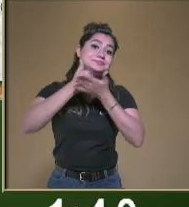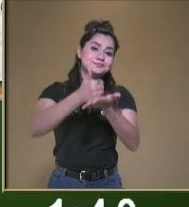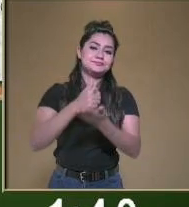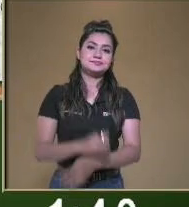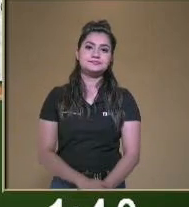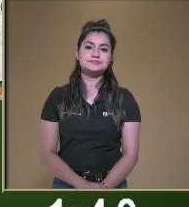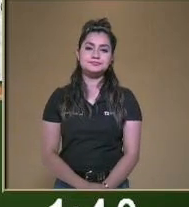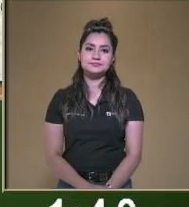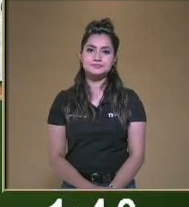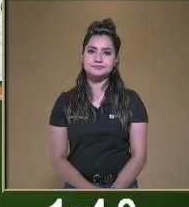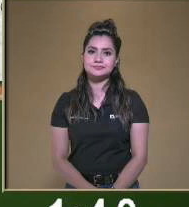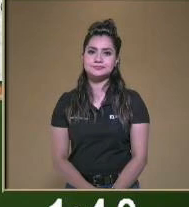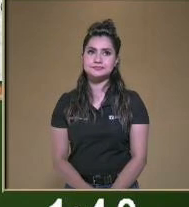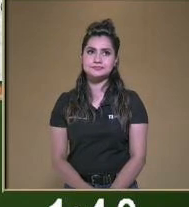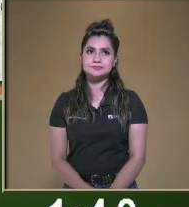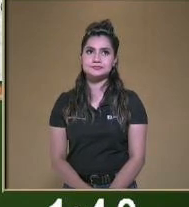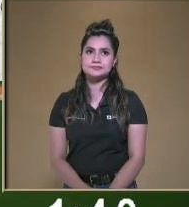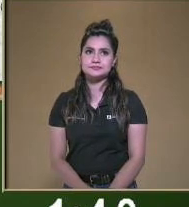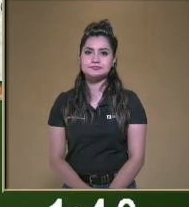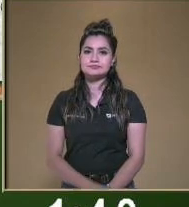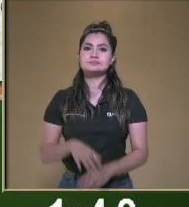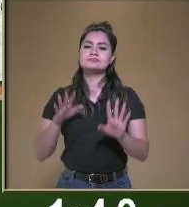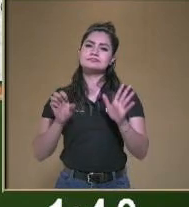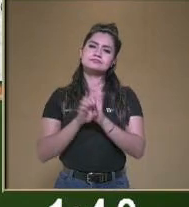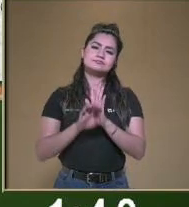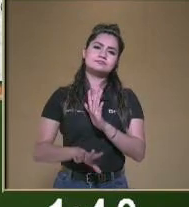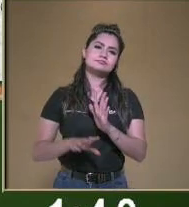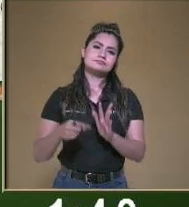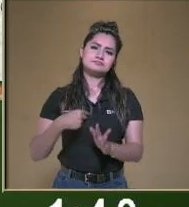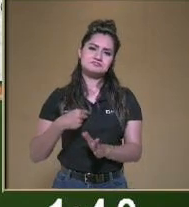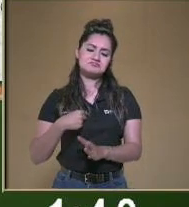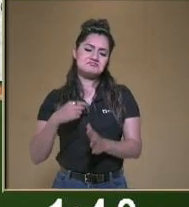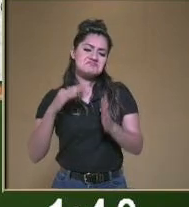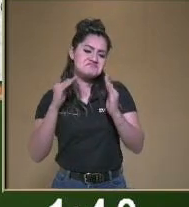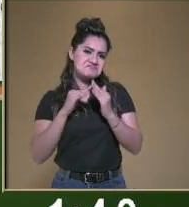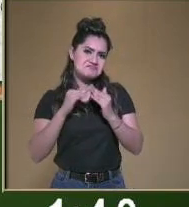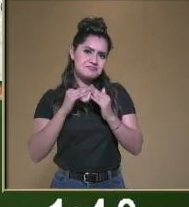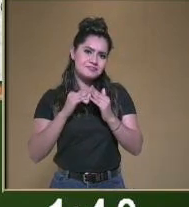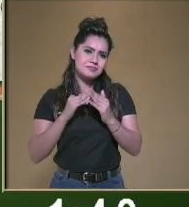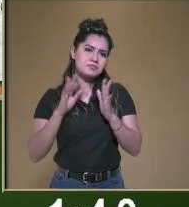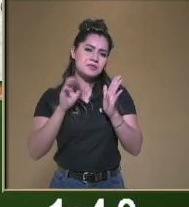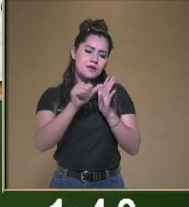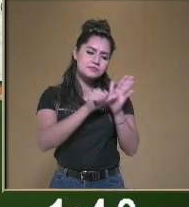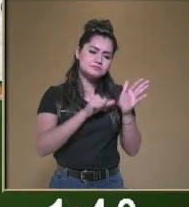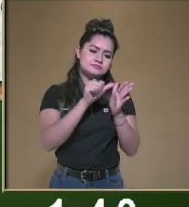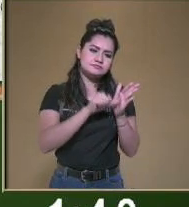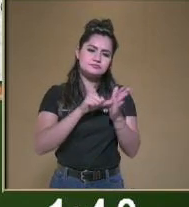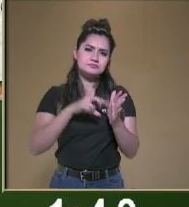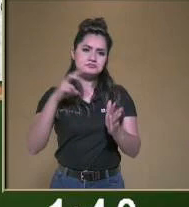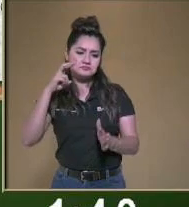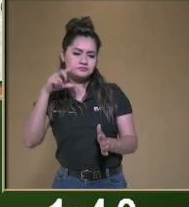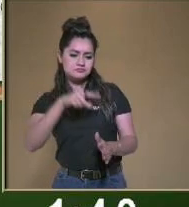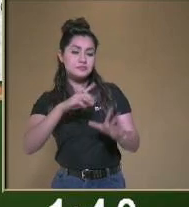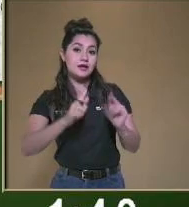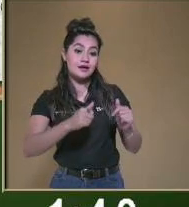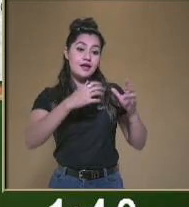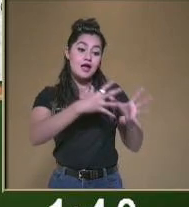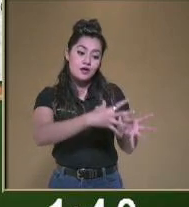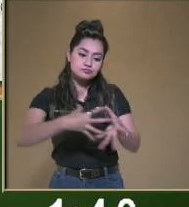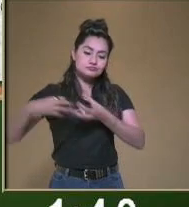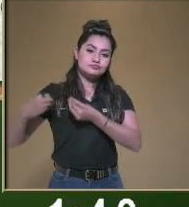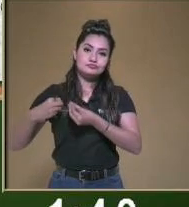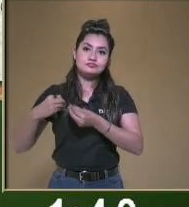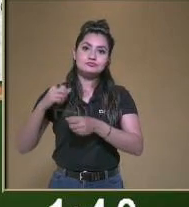Podemos tener nuestra casa durante unos meses en lo que son adoptados estos animales,